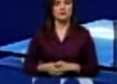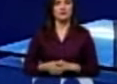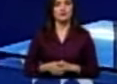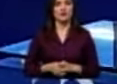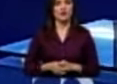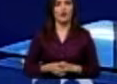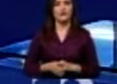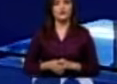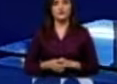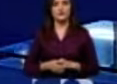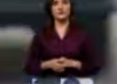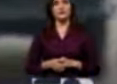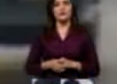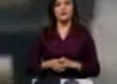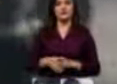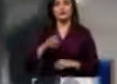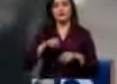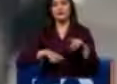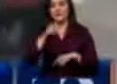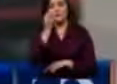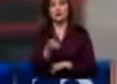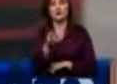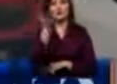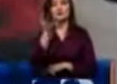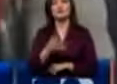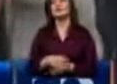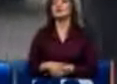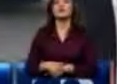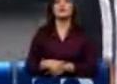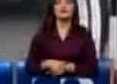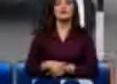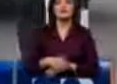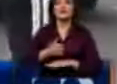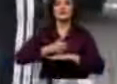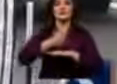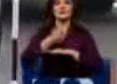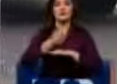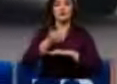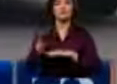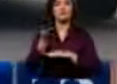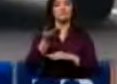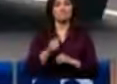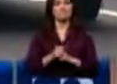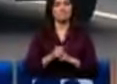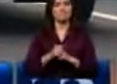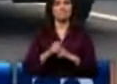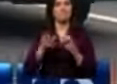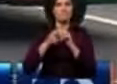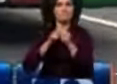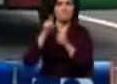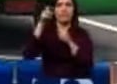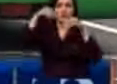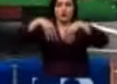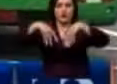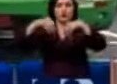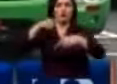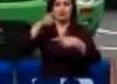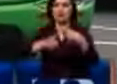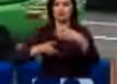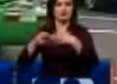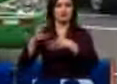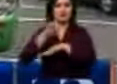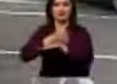¿Qué tal, Gigi? Amigos televidentes, buenos días nuevamente. Pues sí, las autoridades manifestaron que era por la inclemencia del invierno que no se habría podido